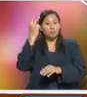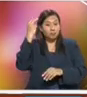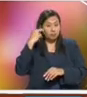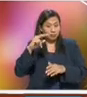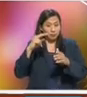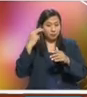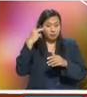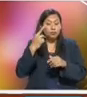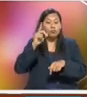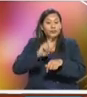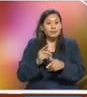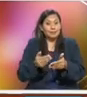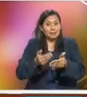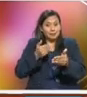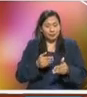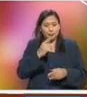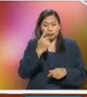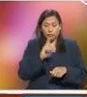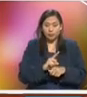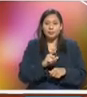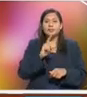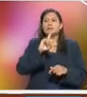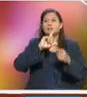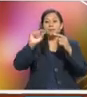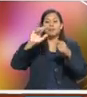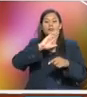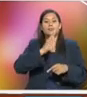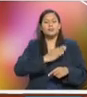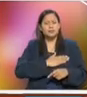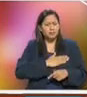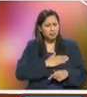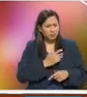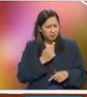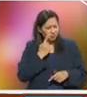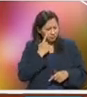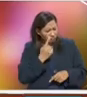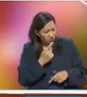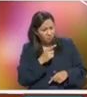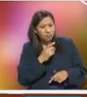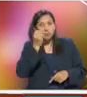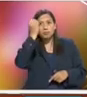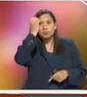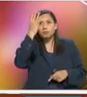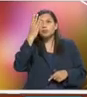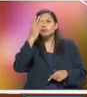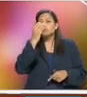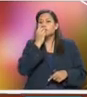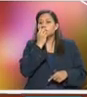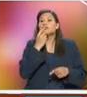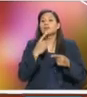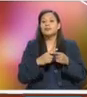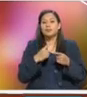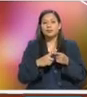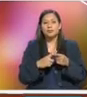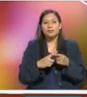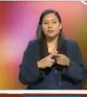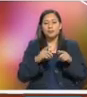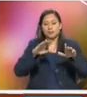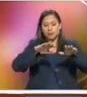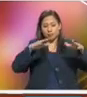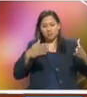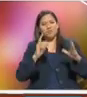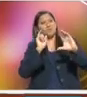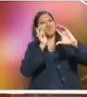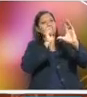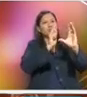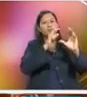de Veracruz para de ahí embarcarse a su natal España, se percató de que había olvidado su bien más preciado junto al altar que